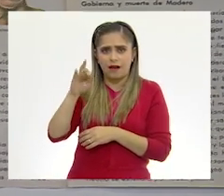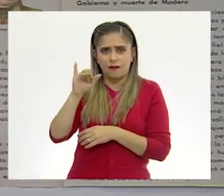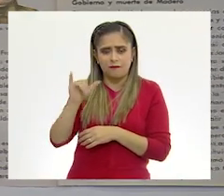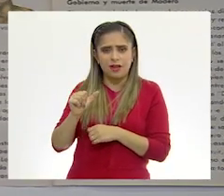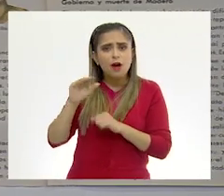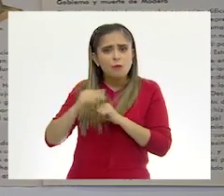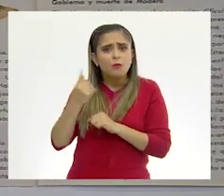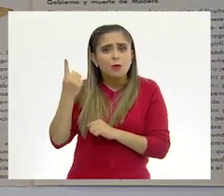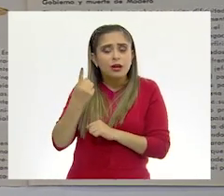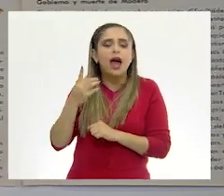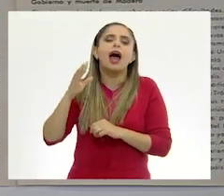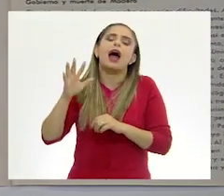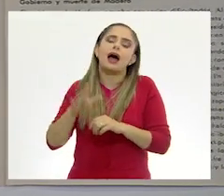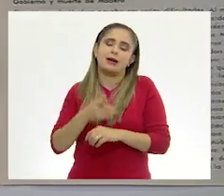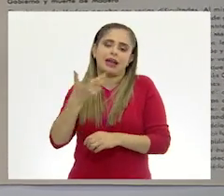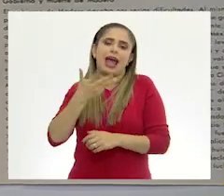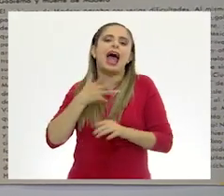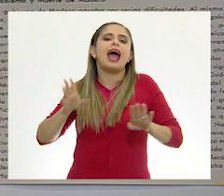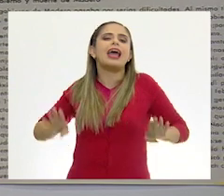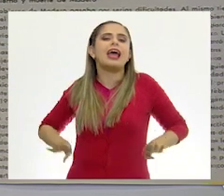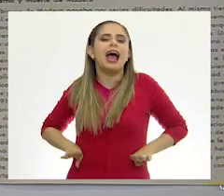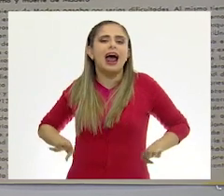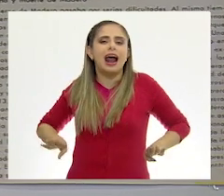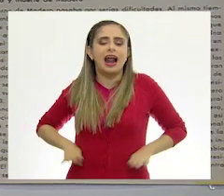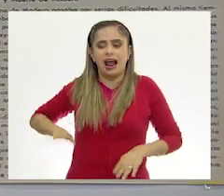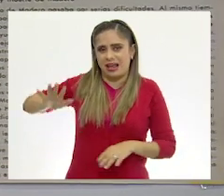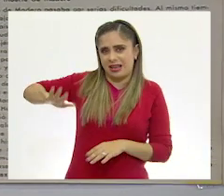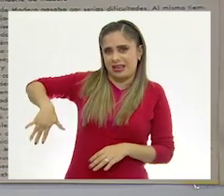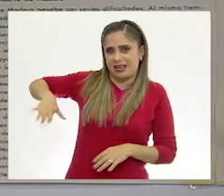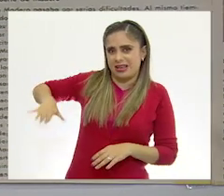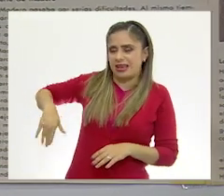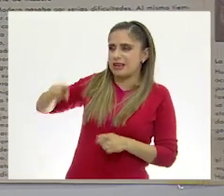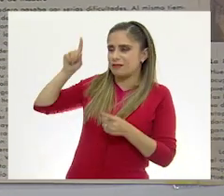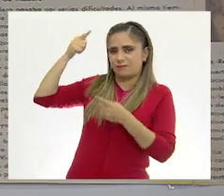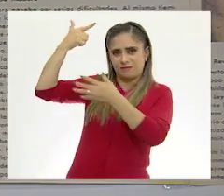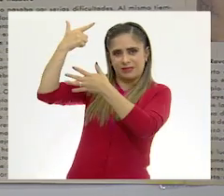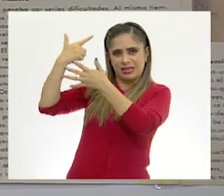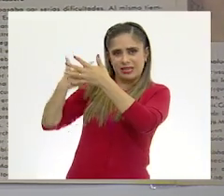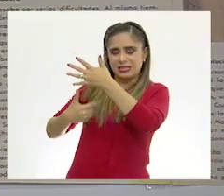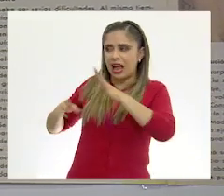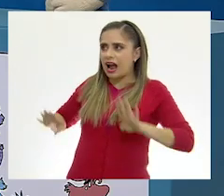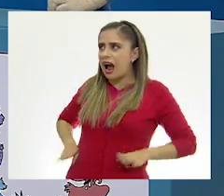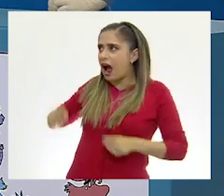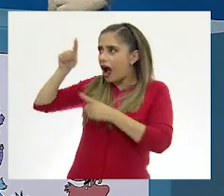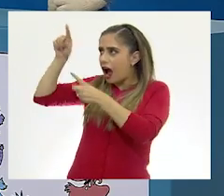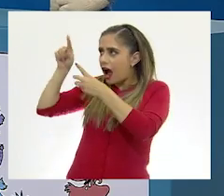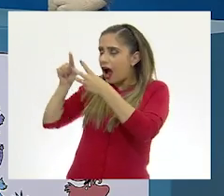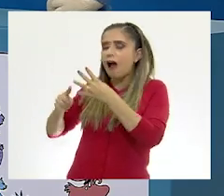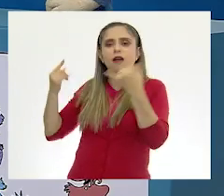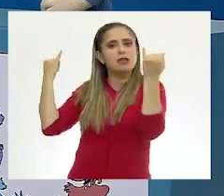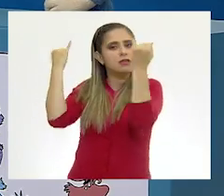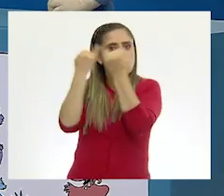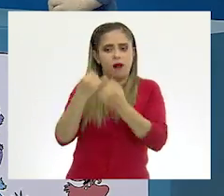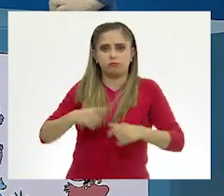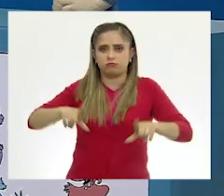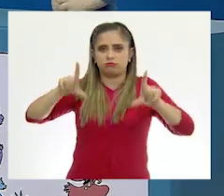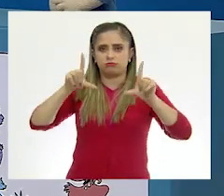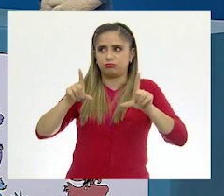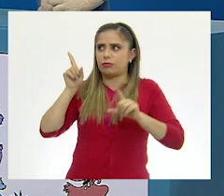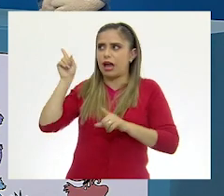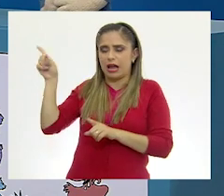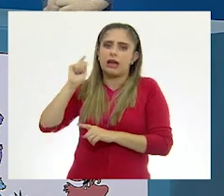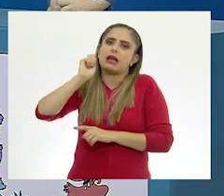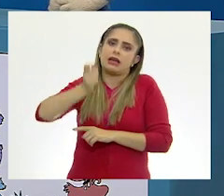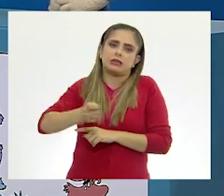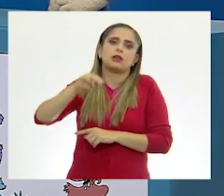tiene todas las características que mencionaban antes y que mencionó el video. Muy bien, Raulito. Recordemos